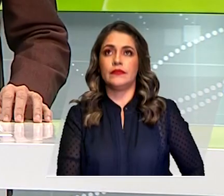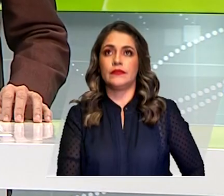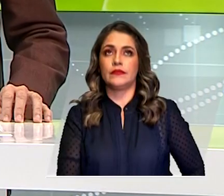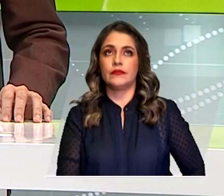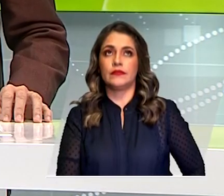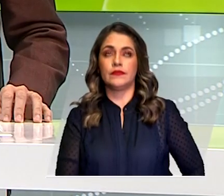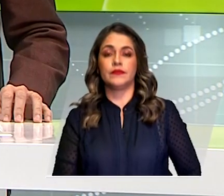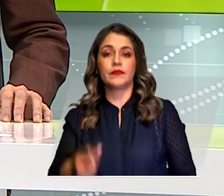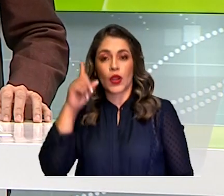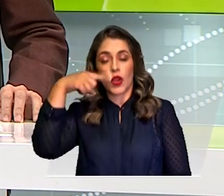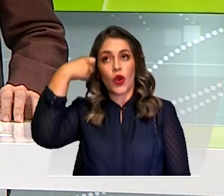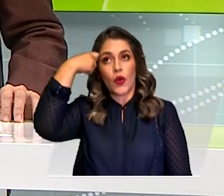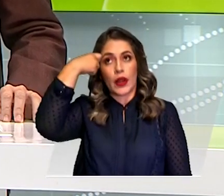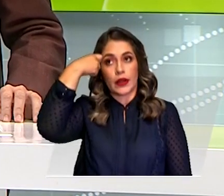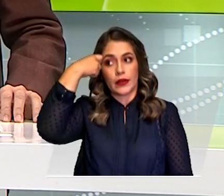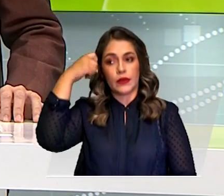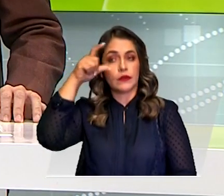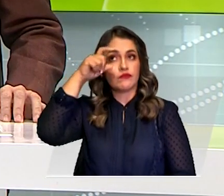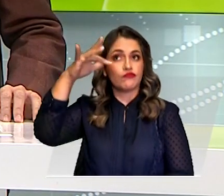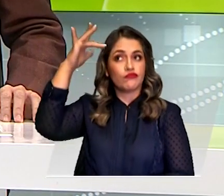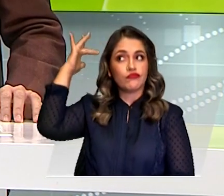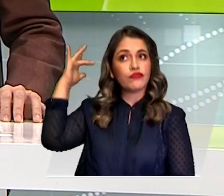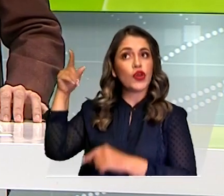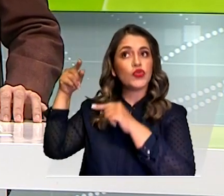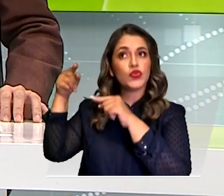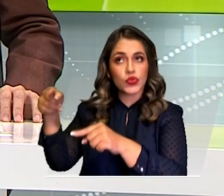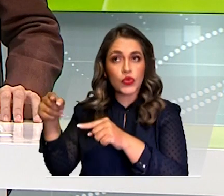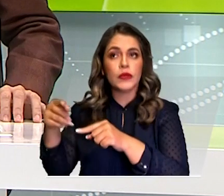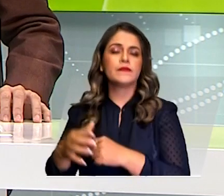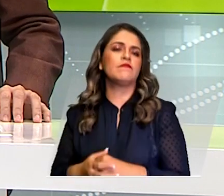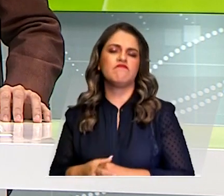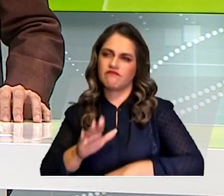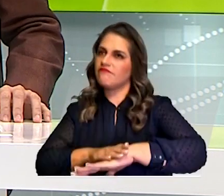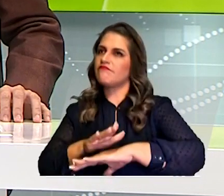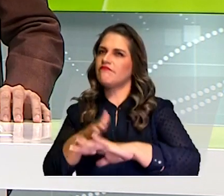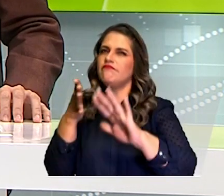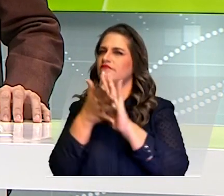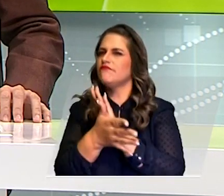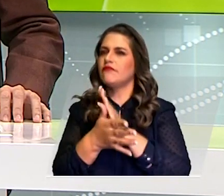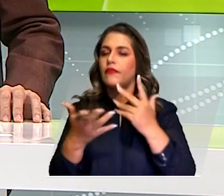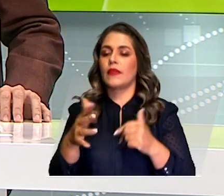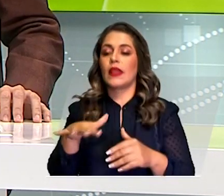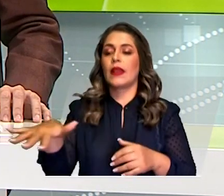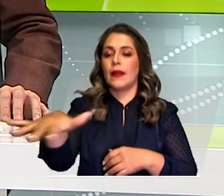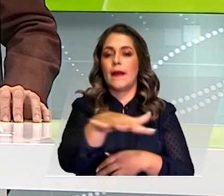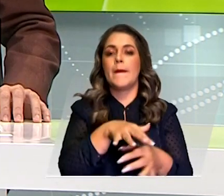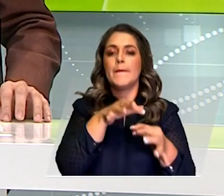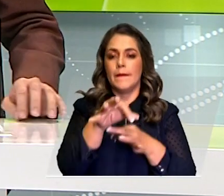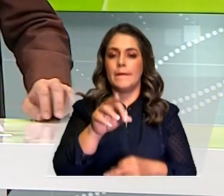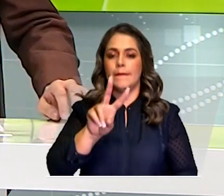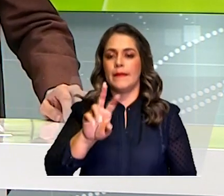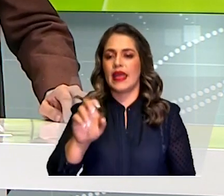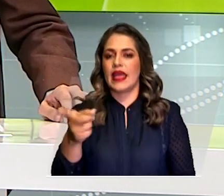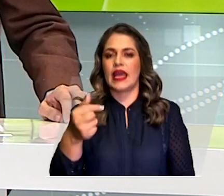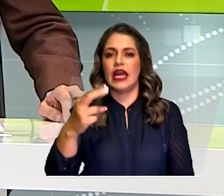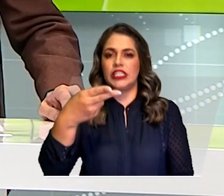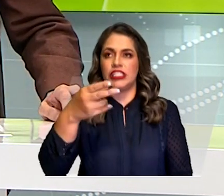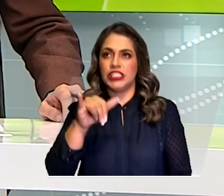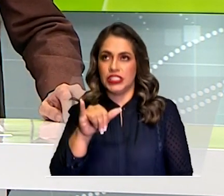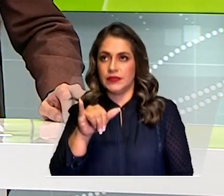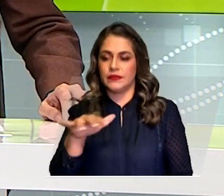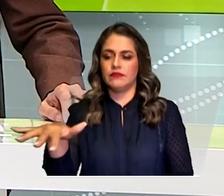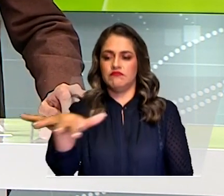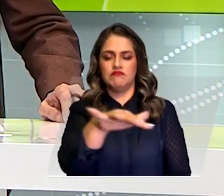el gobernador encargado de antioquia luis fernando suárez vélez recorrió hoy el municipio de vegachí en el nordeste del departamento allí